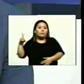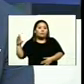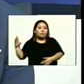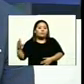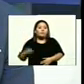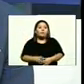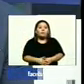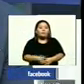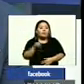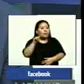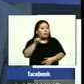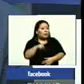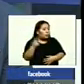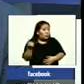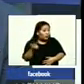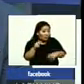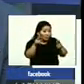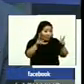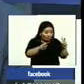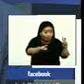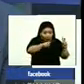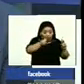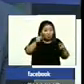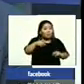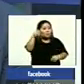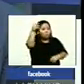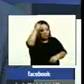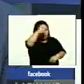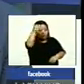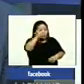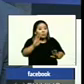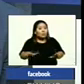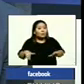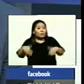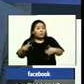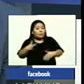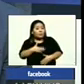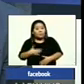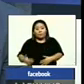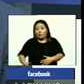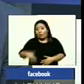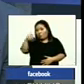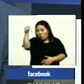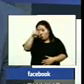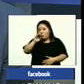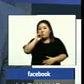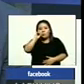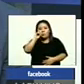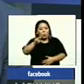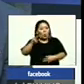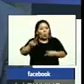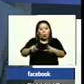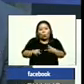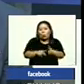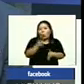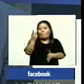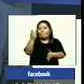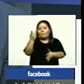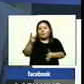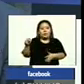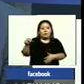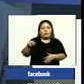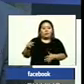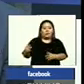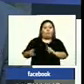Pero eso no es lo único que es noticia hoy en Estados Unidos. El presidente Trump recibió un doble revés. Dos de sus